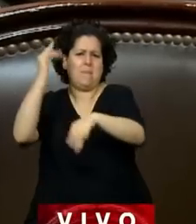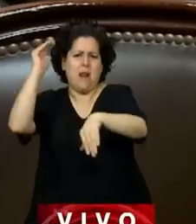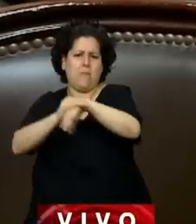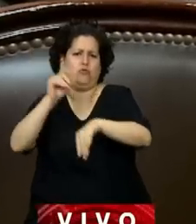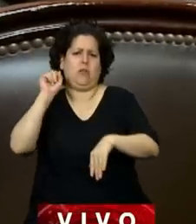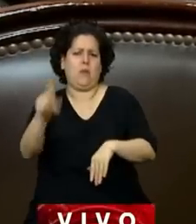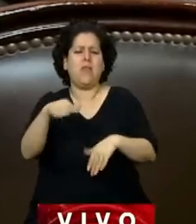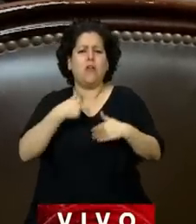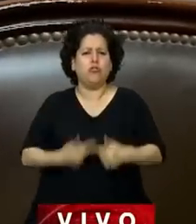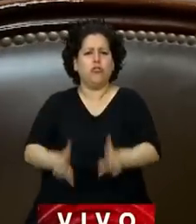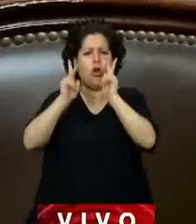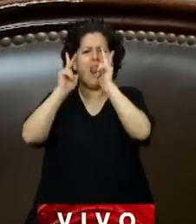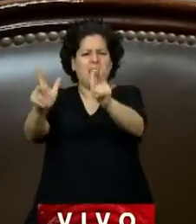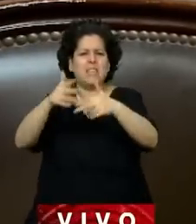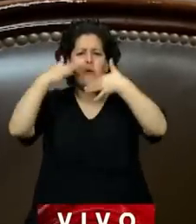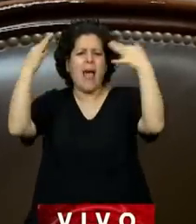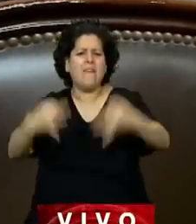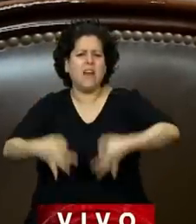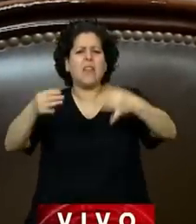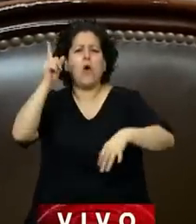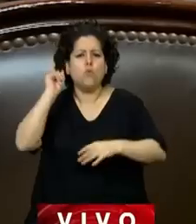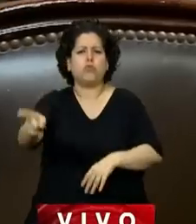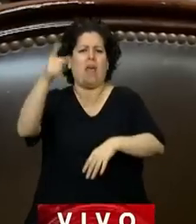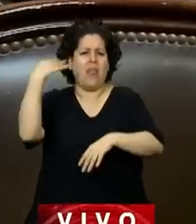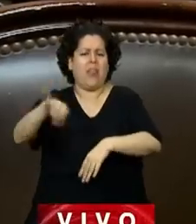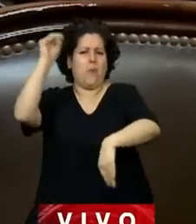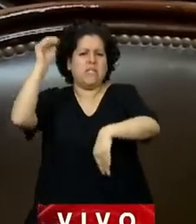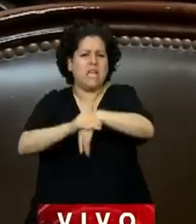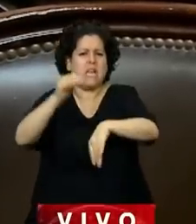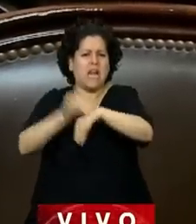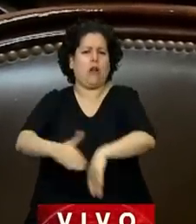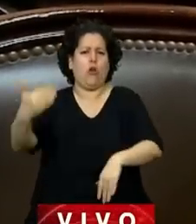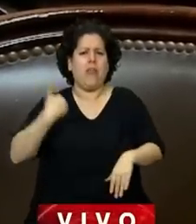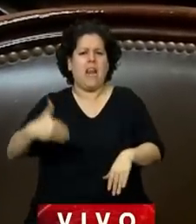que les decimos con todas las letras, háganse cargo de la